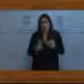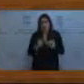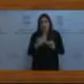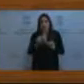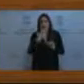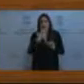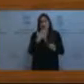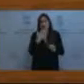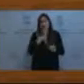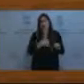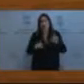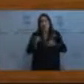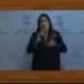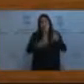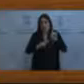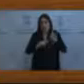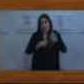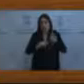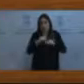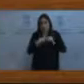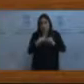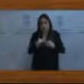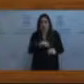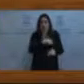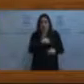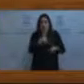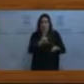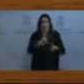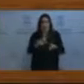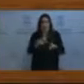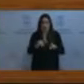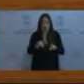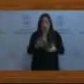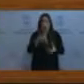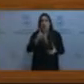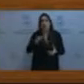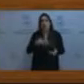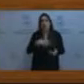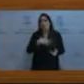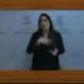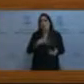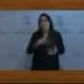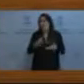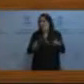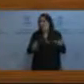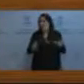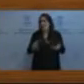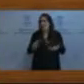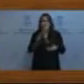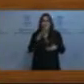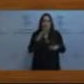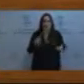las complicaciones de la diabetes. Las complicaciones de la diabetes pueden, a su vez, venir dadas pues, por